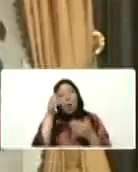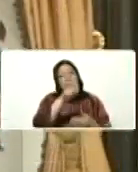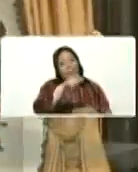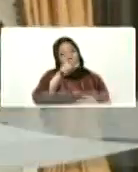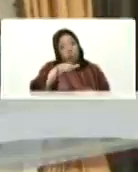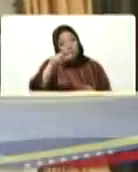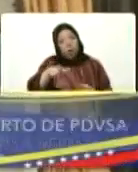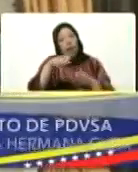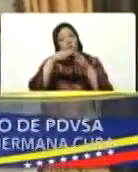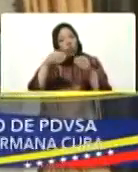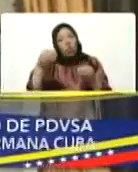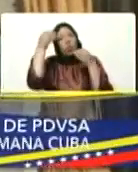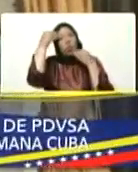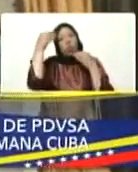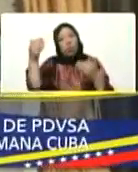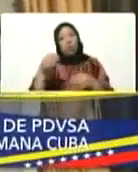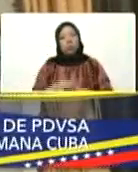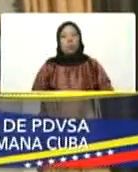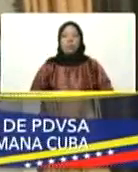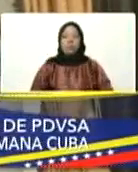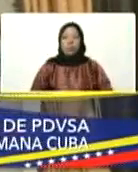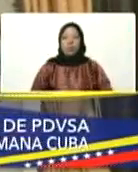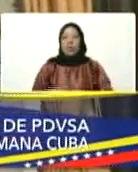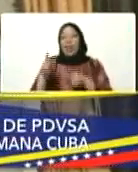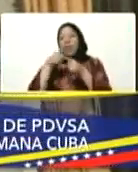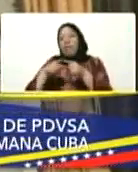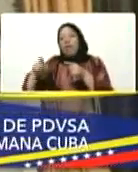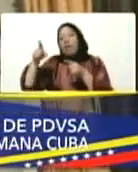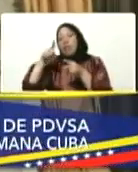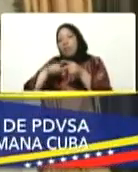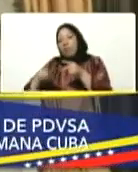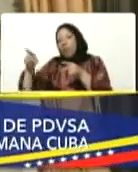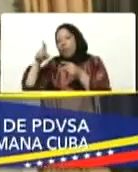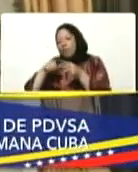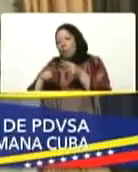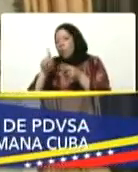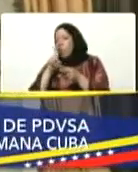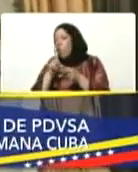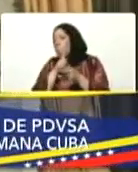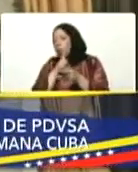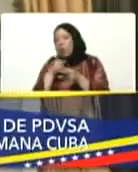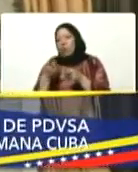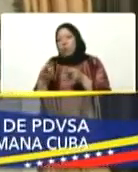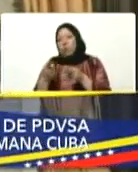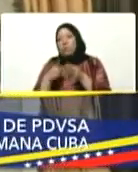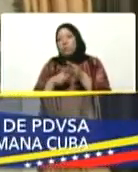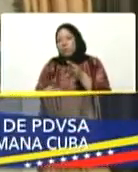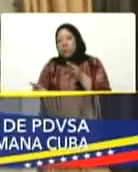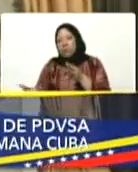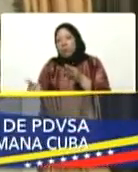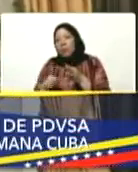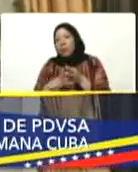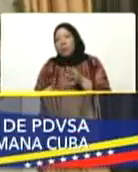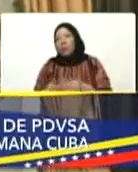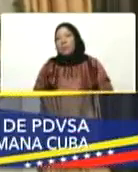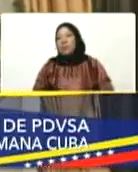Raquel, Joángel, José Agustín, Raúl Rafael, Fran José,